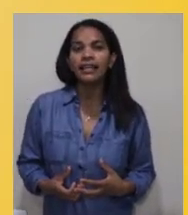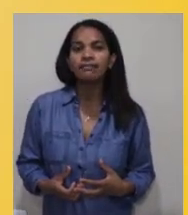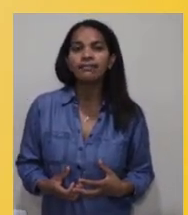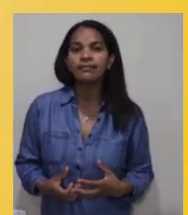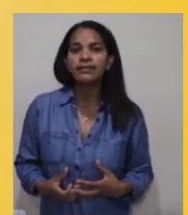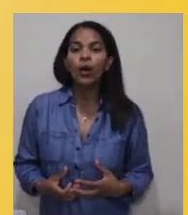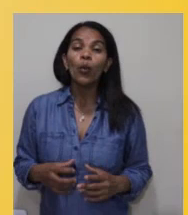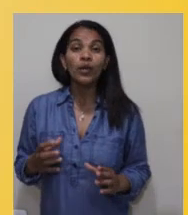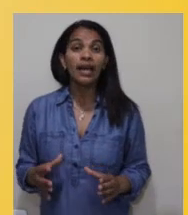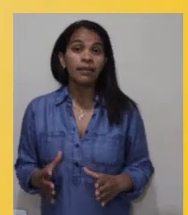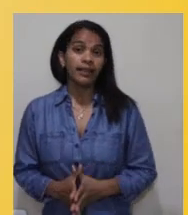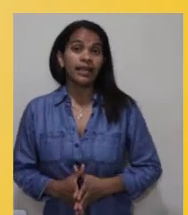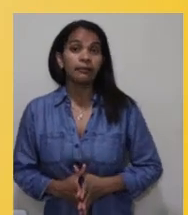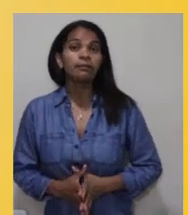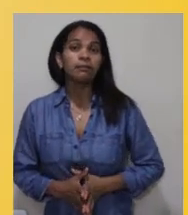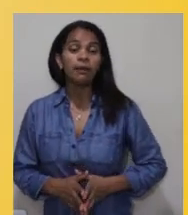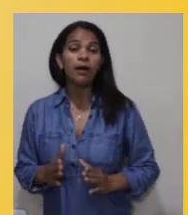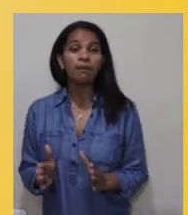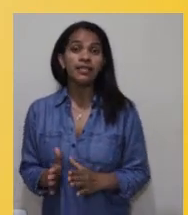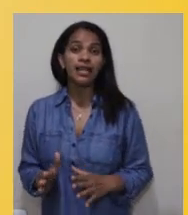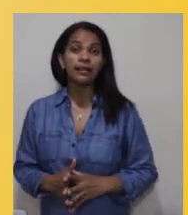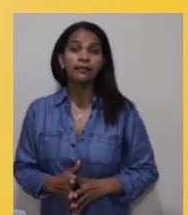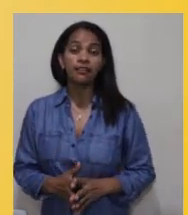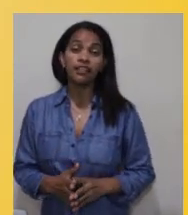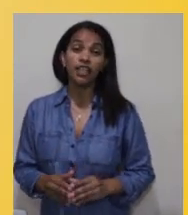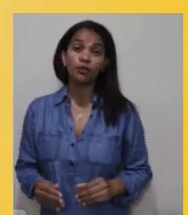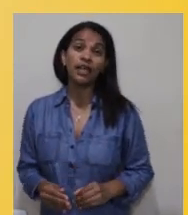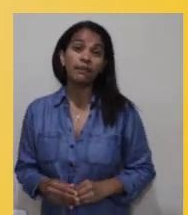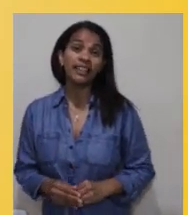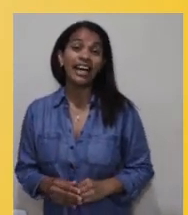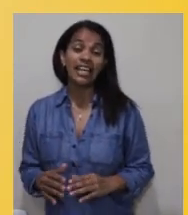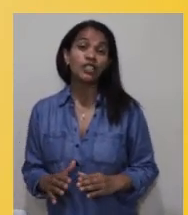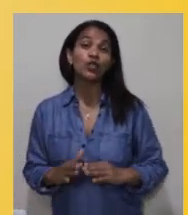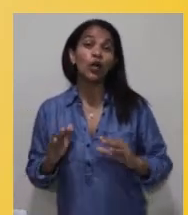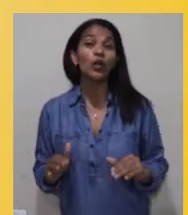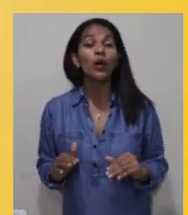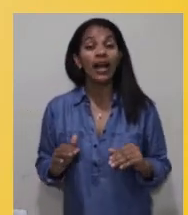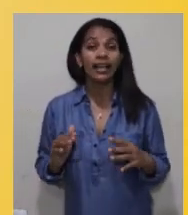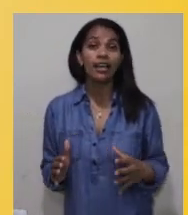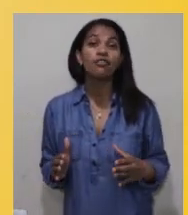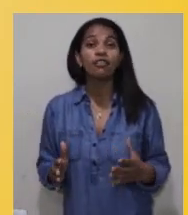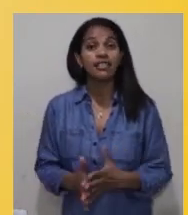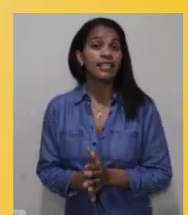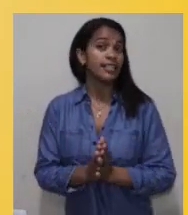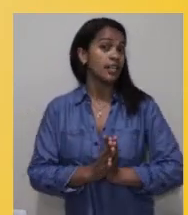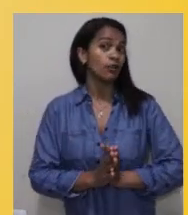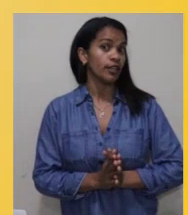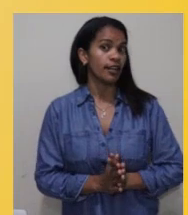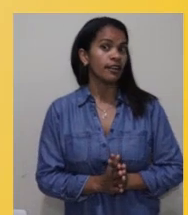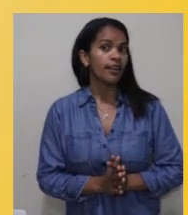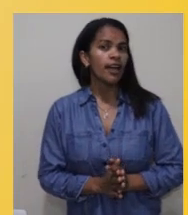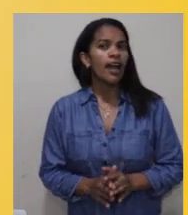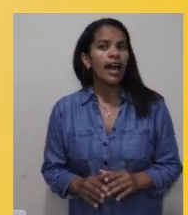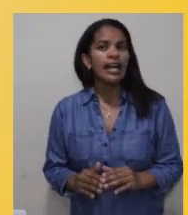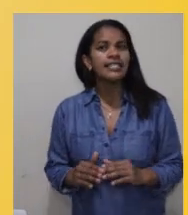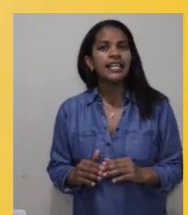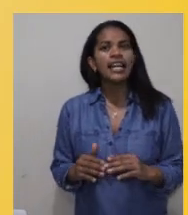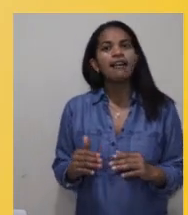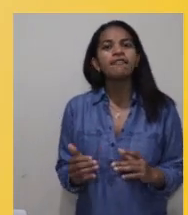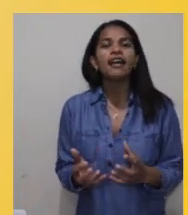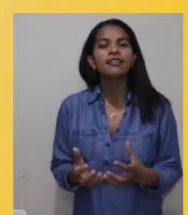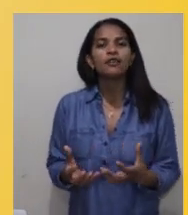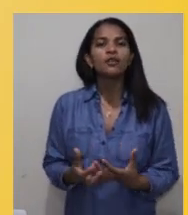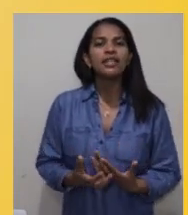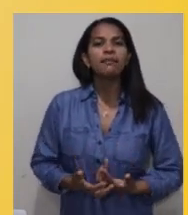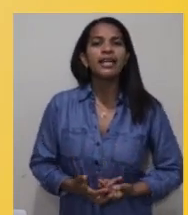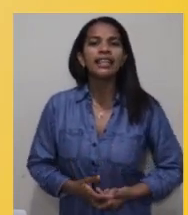una meta? Una meta, vamos a empezar definiendo una meta, es todo aquello que se quiere lograr. Así que